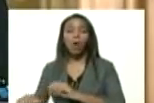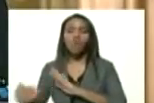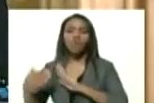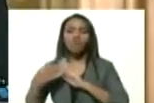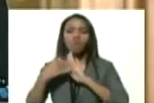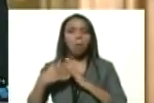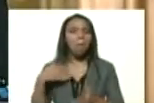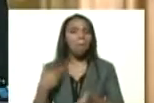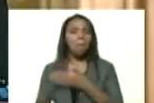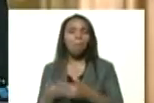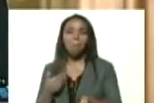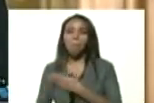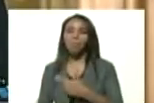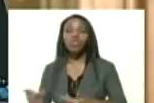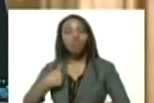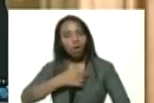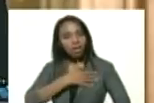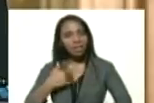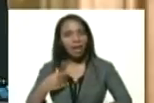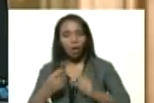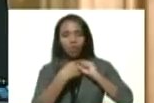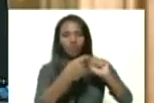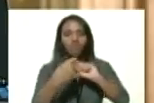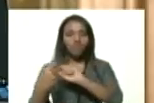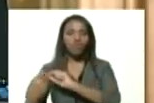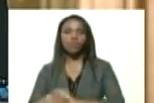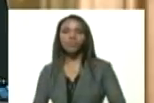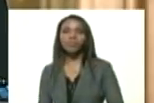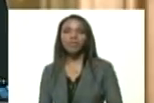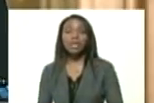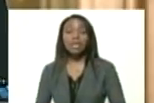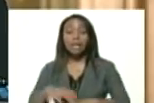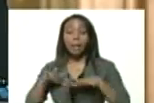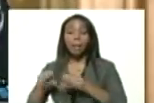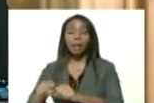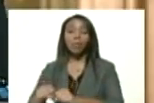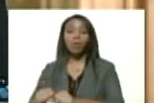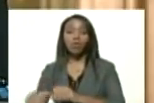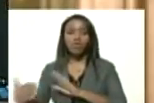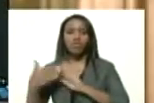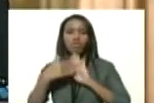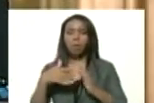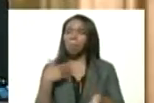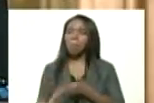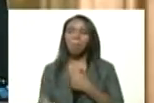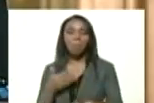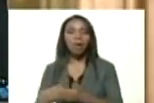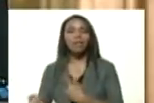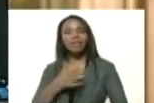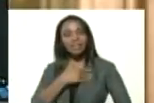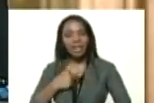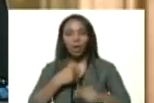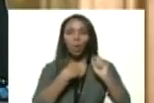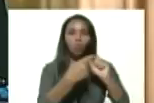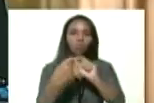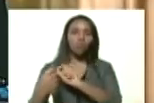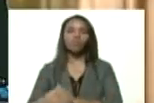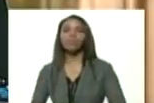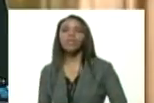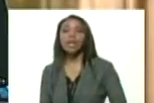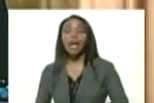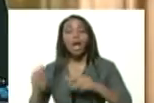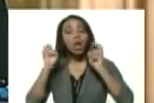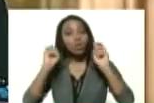no me importa quiero diálogo que el imperialismo no agrede no me importa quiero diálogo en la